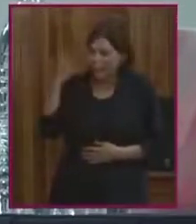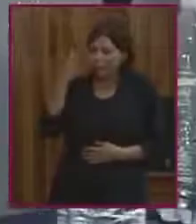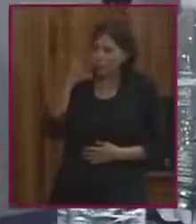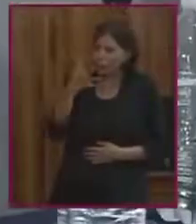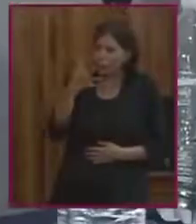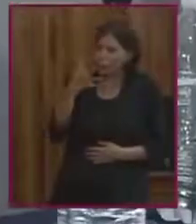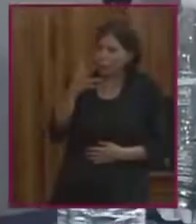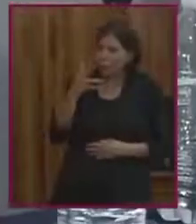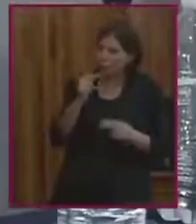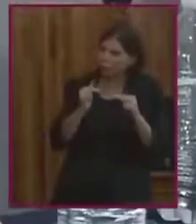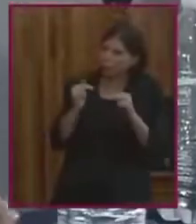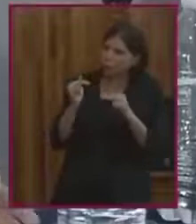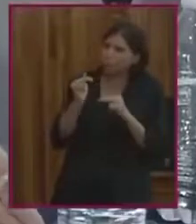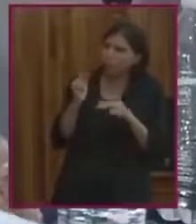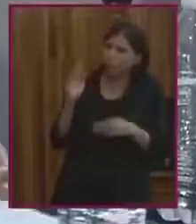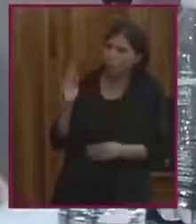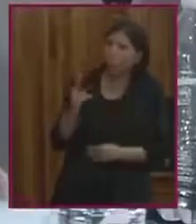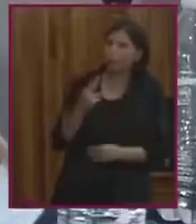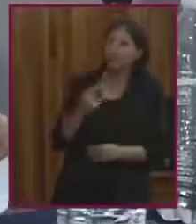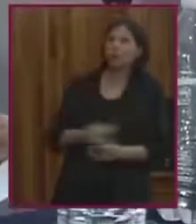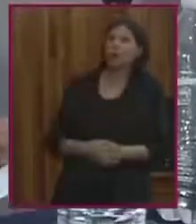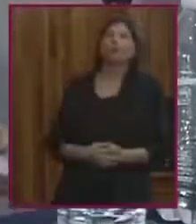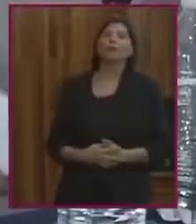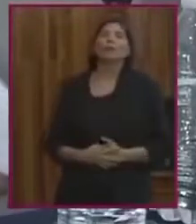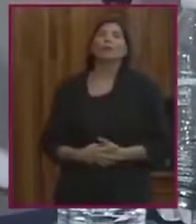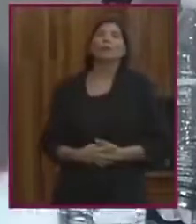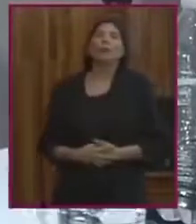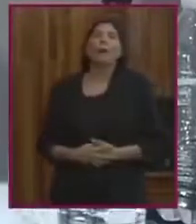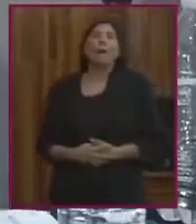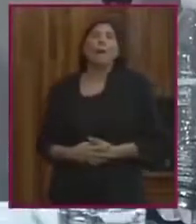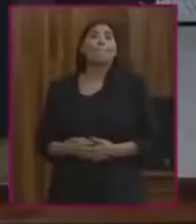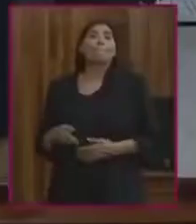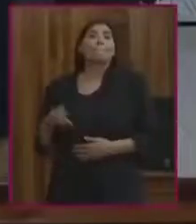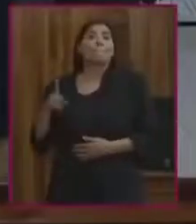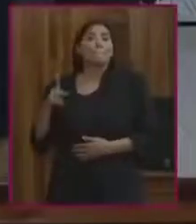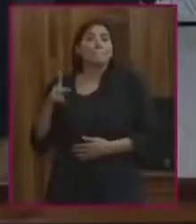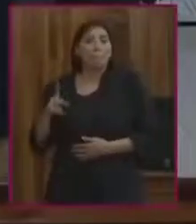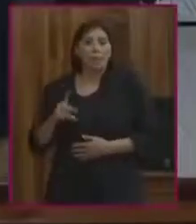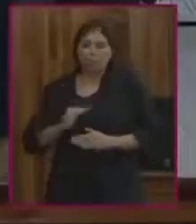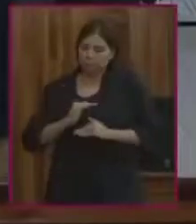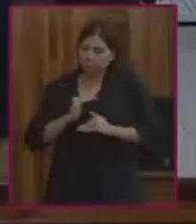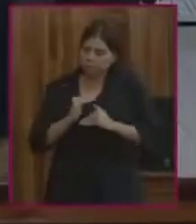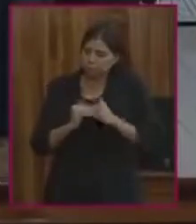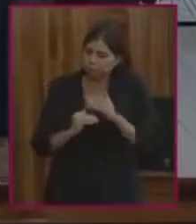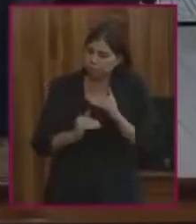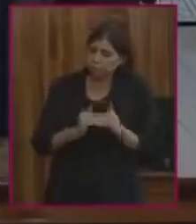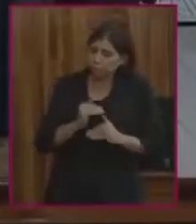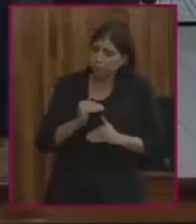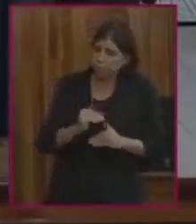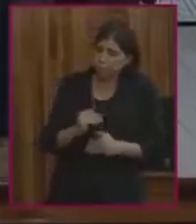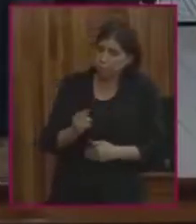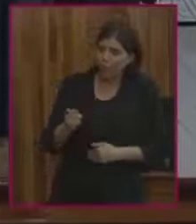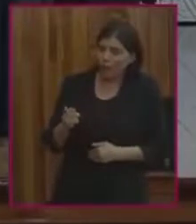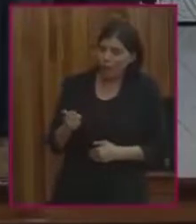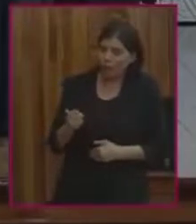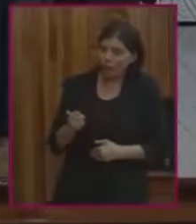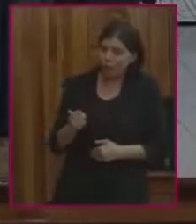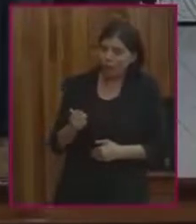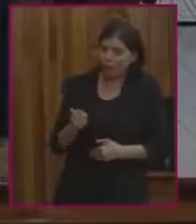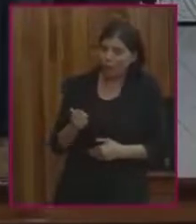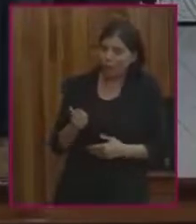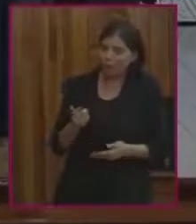pero estamos en este proceso de incorporarlos dentro del